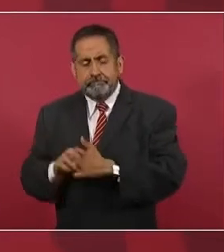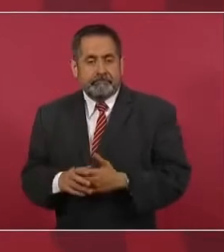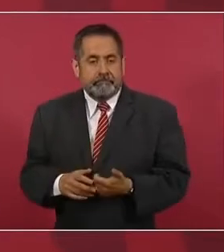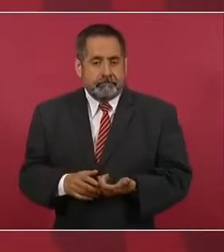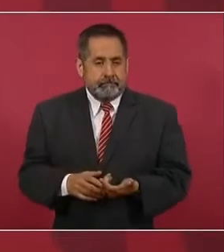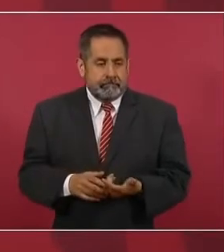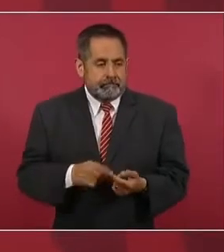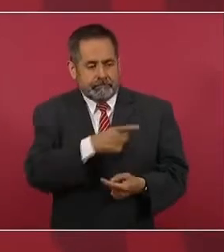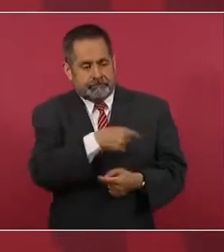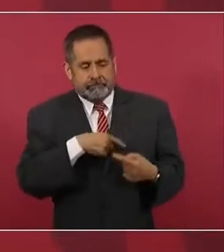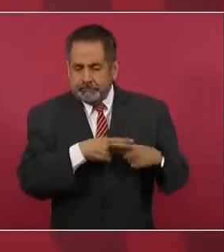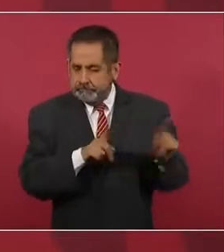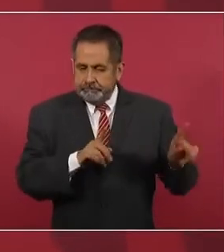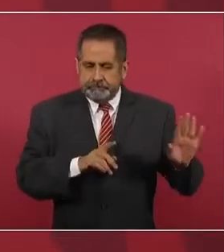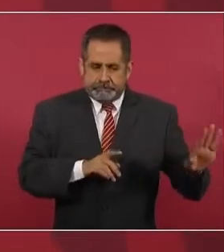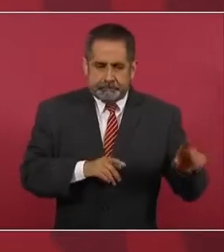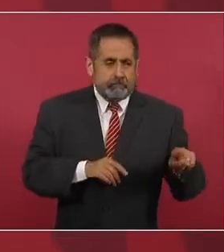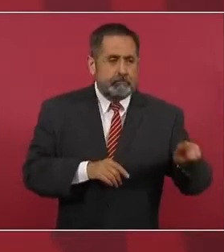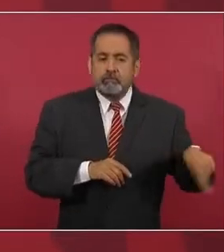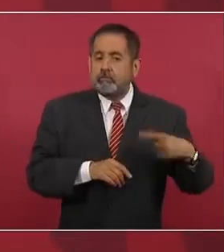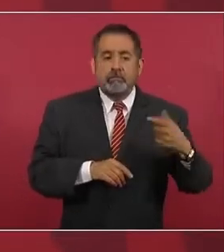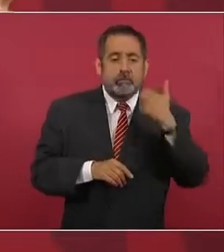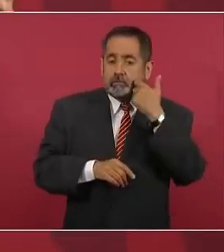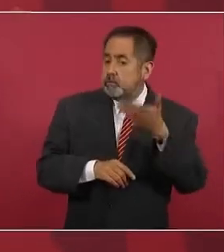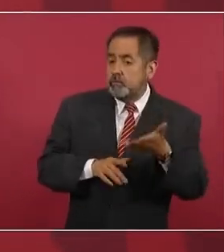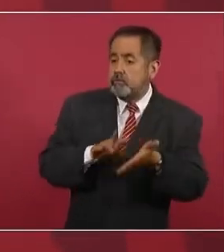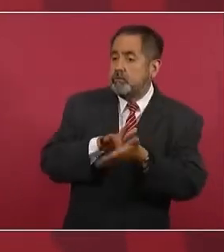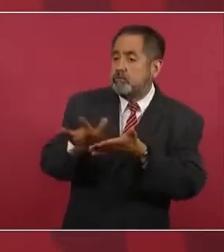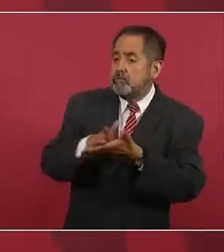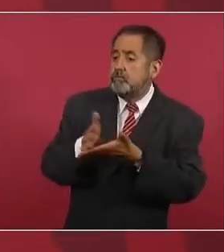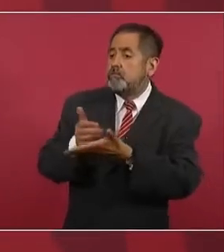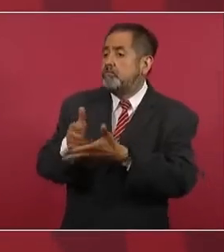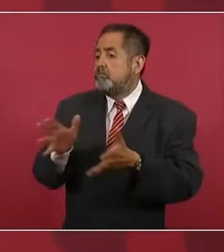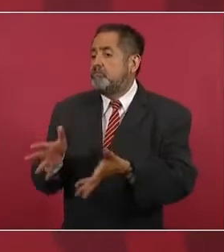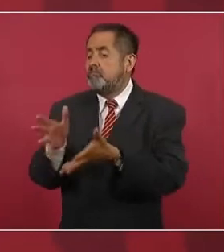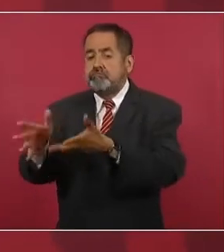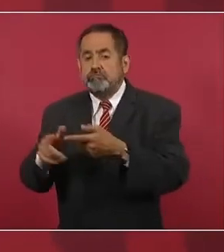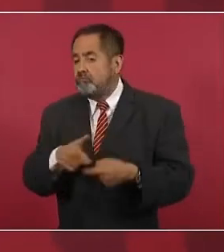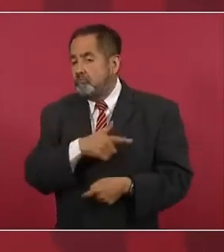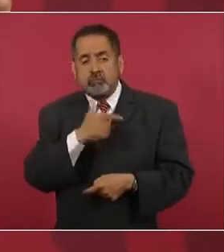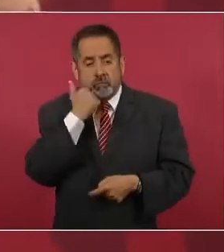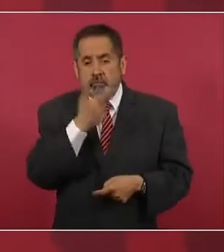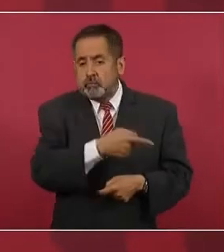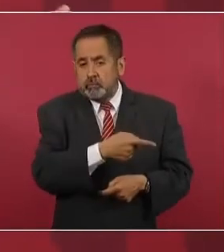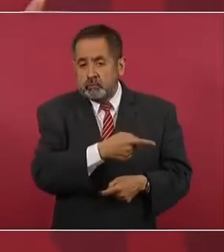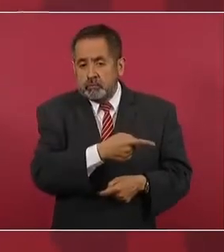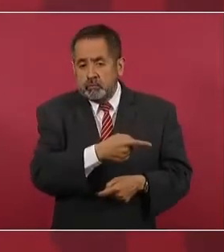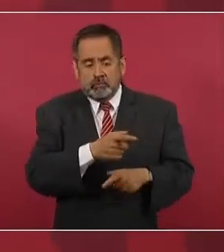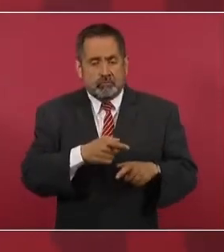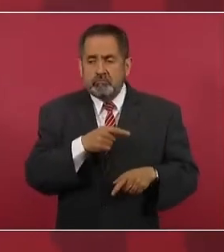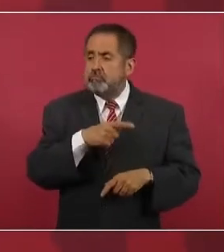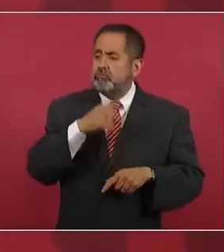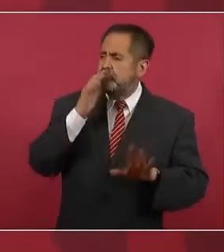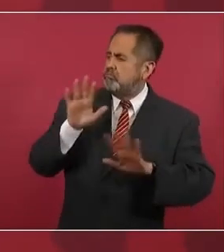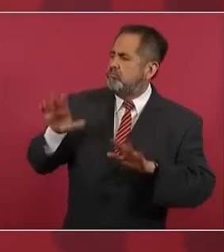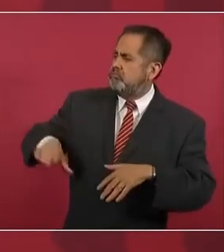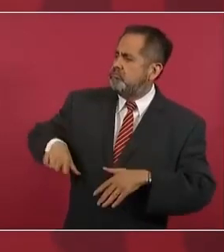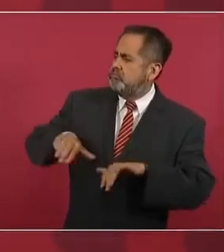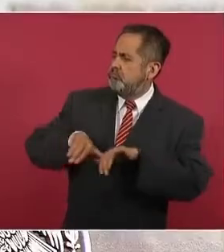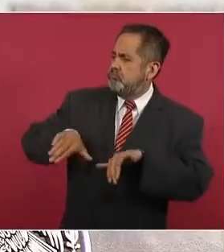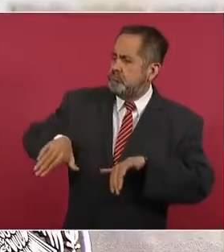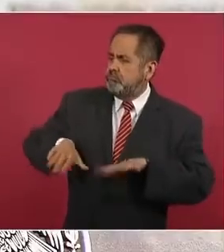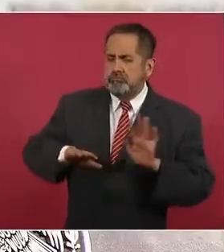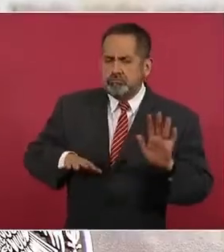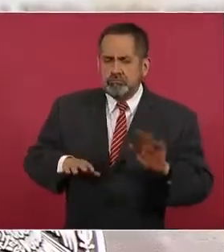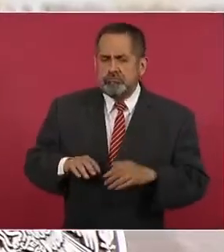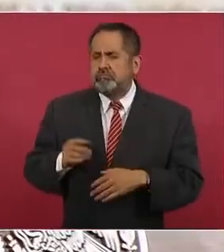con los conservadores. Ellos no quisieran que el Estado participara en nada, o